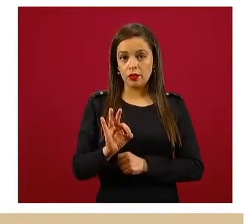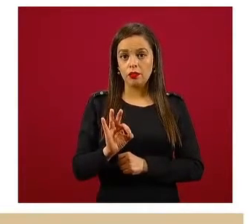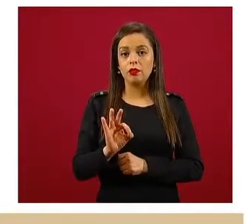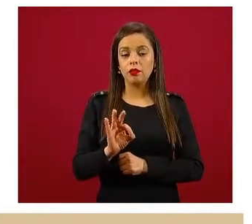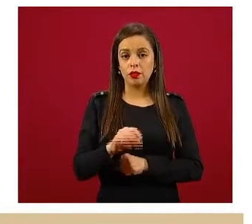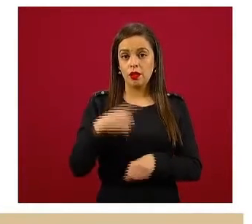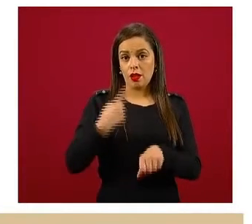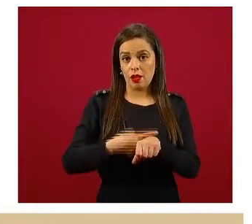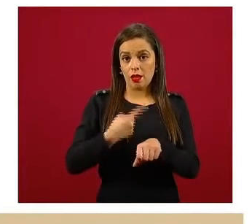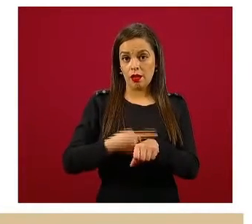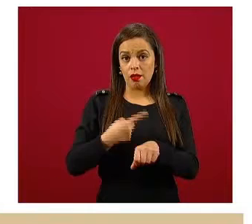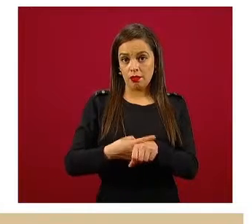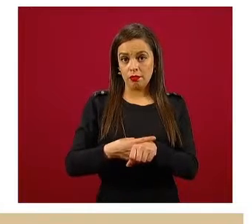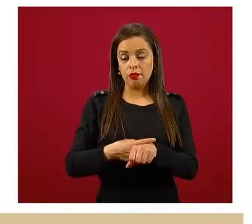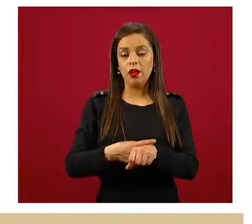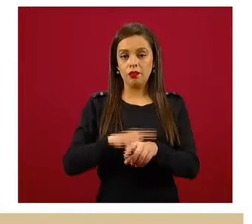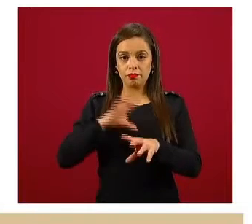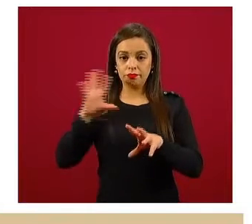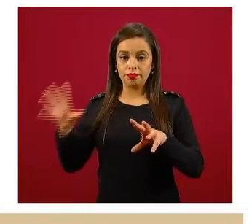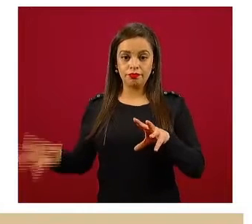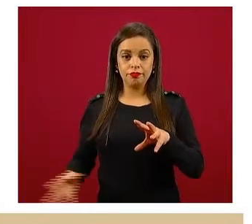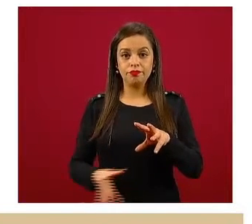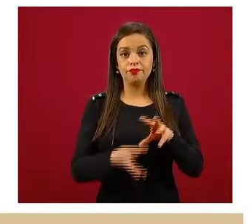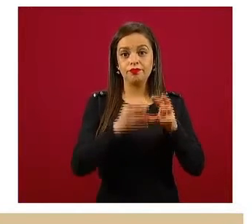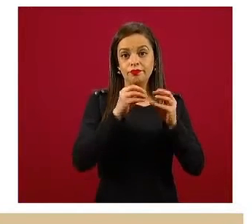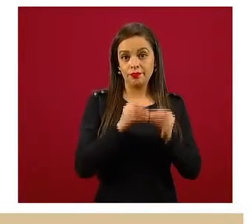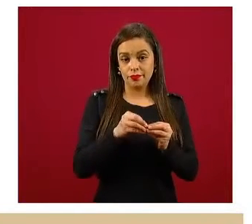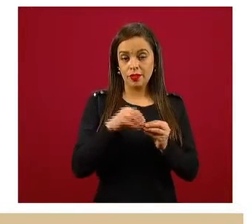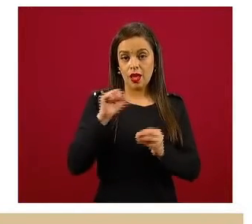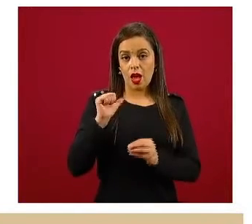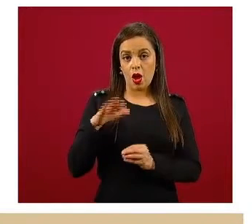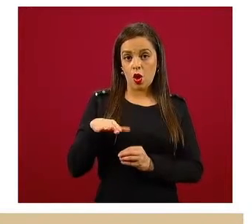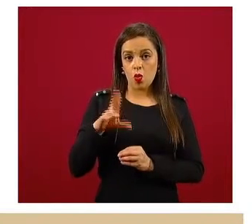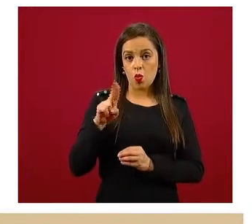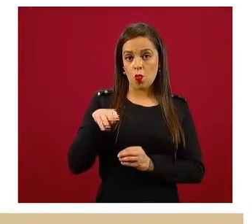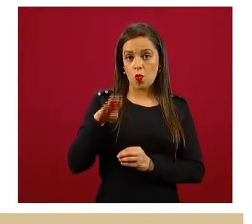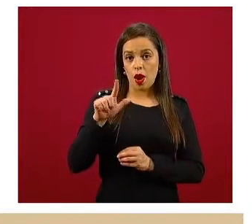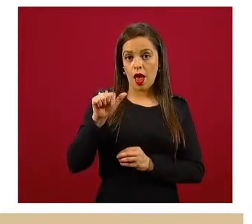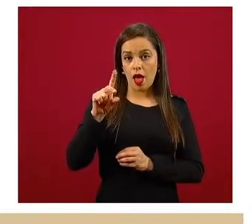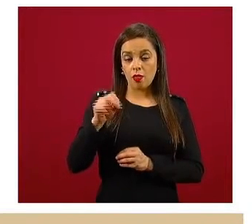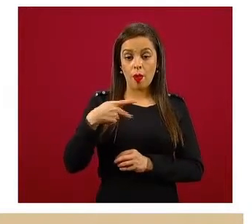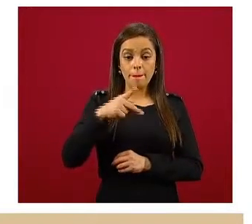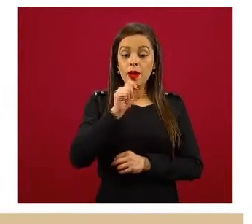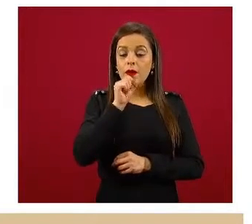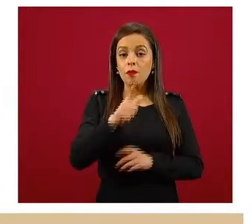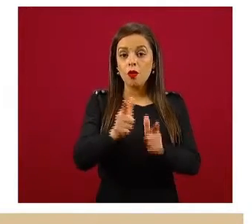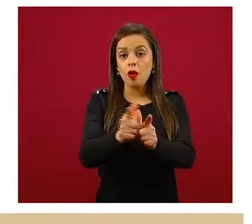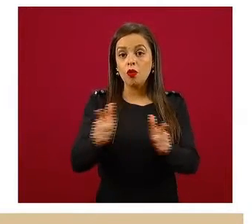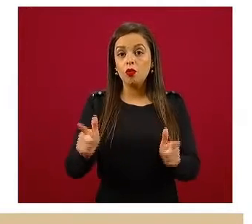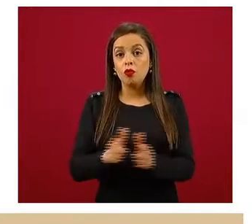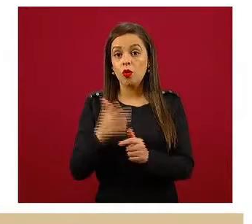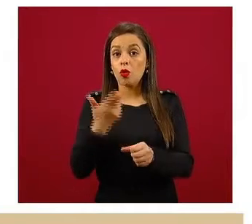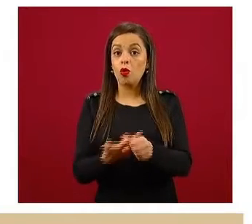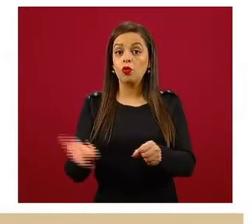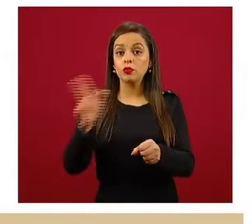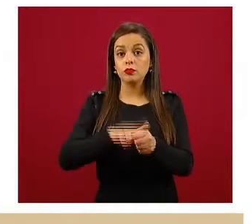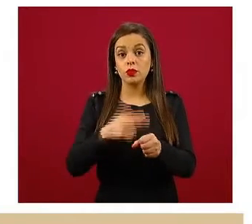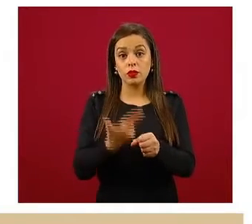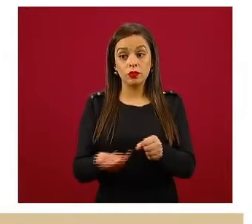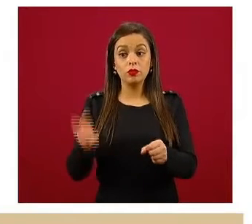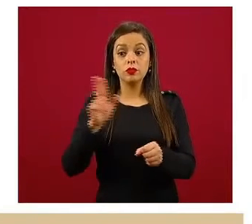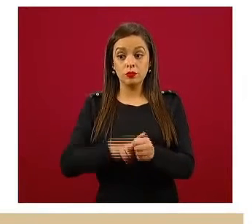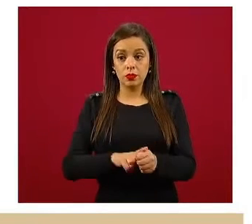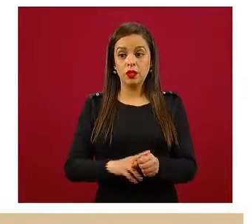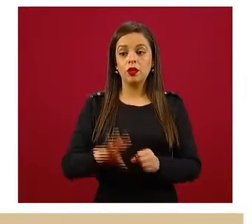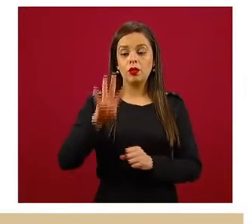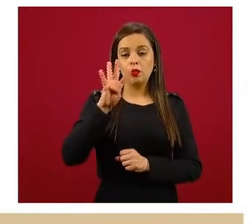de su enfermedad de tipo ambulatorio, aunque también se tuvo un grupo de hospitalizados,